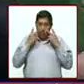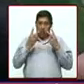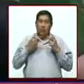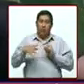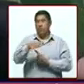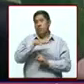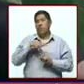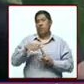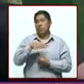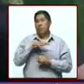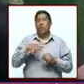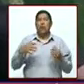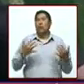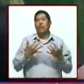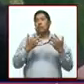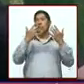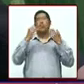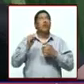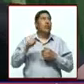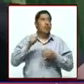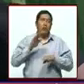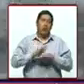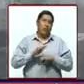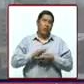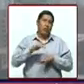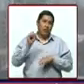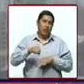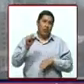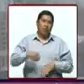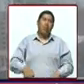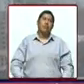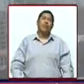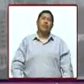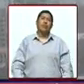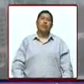ya la polución y todo eso. Sí, yo recomendaría que sí.